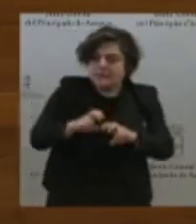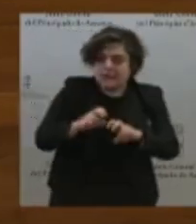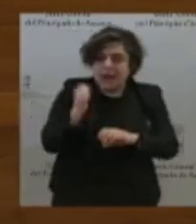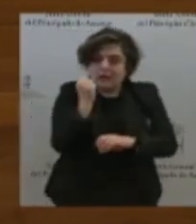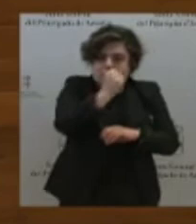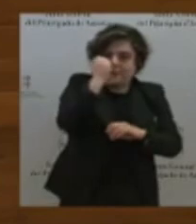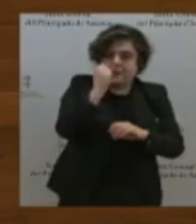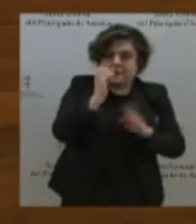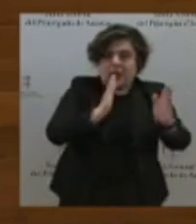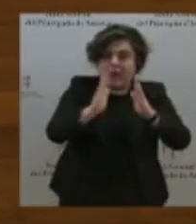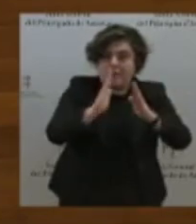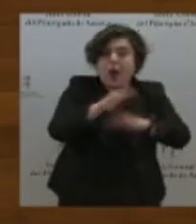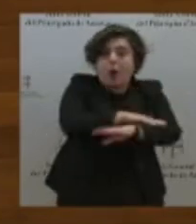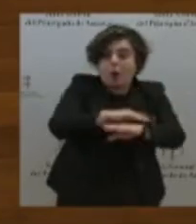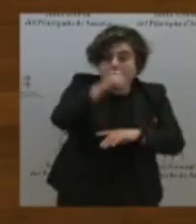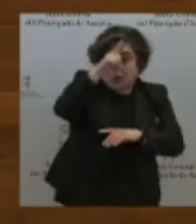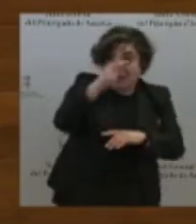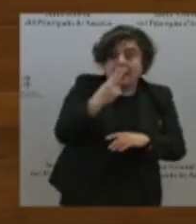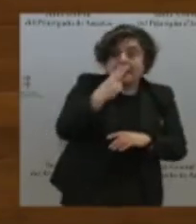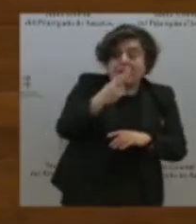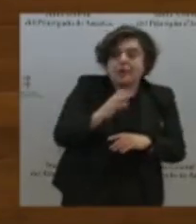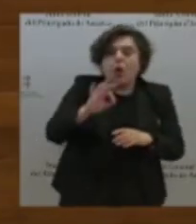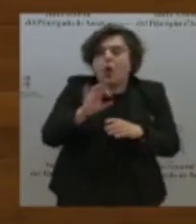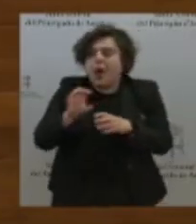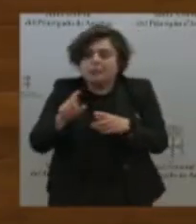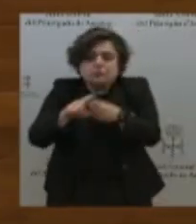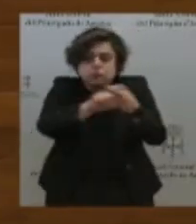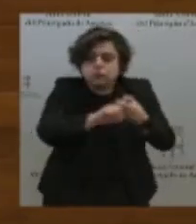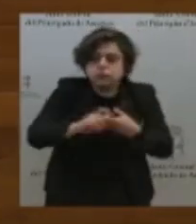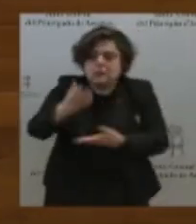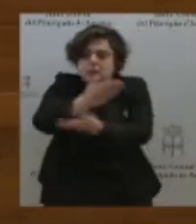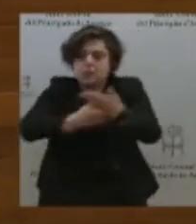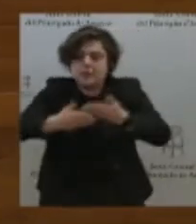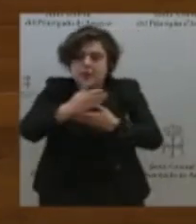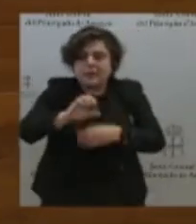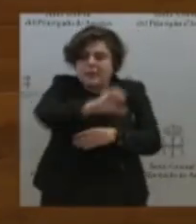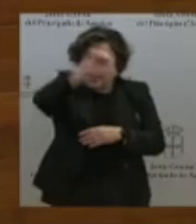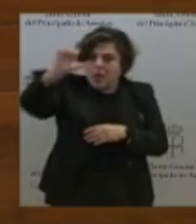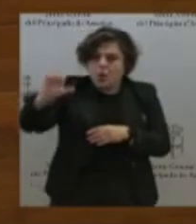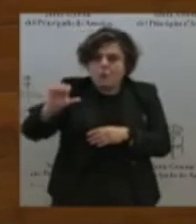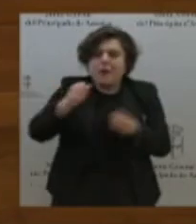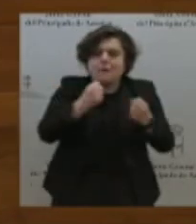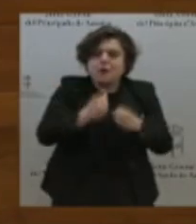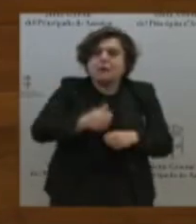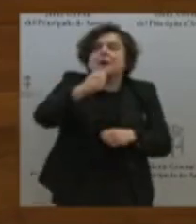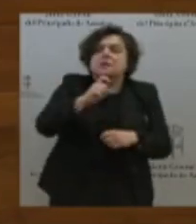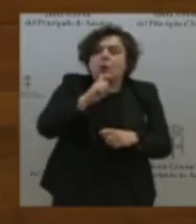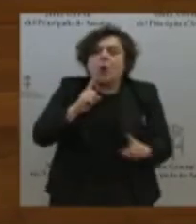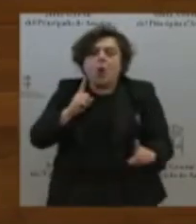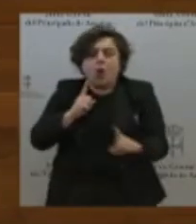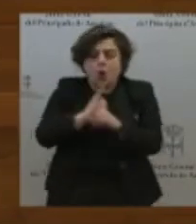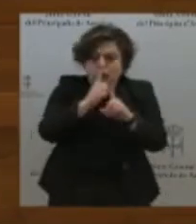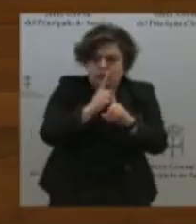pueblos, naciones y estados de Europa se fortalece confrontándolos con las páginas más oscuras de su pasado